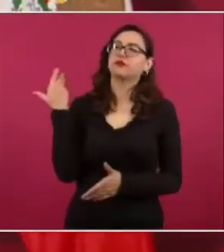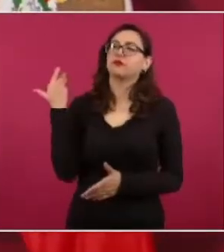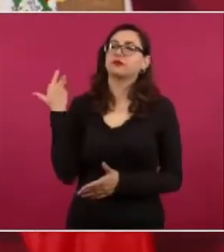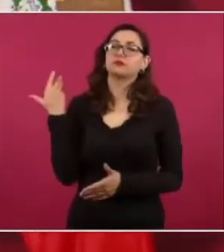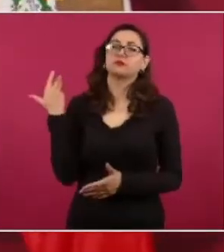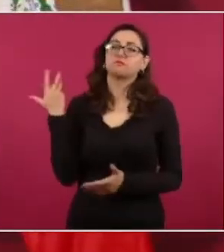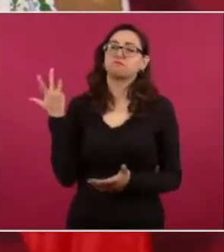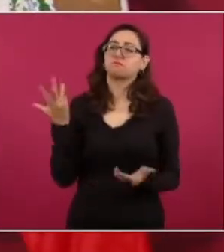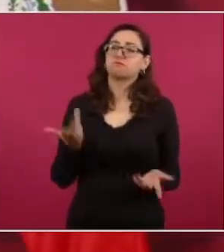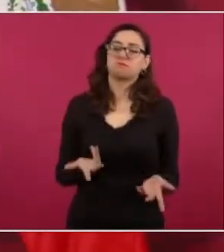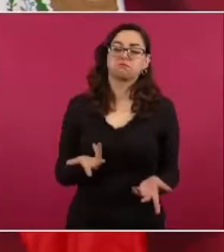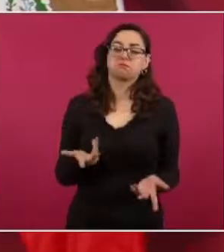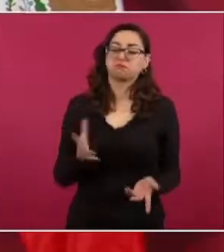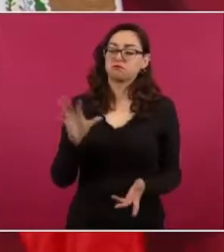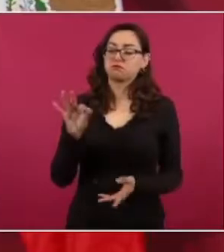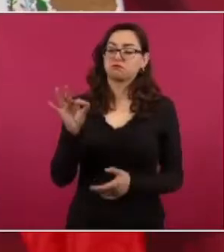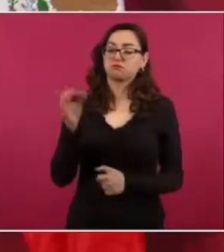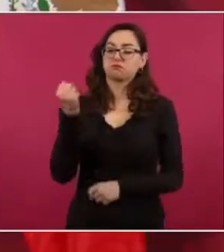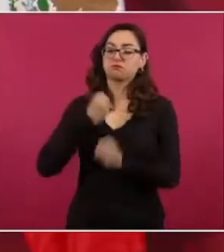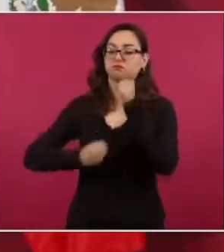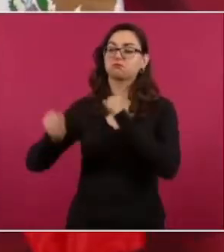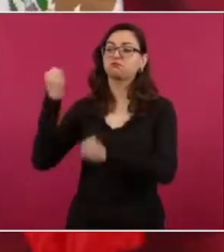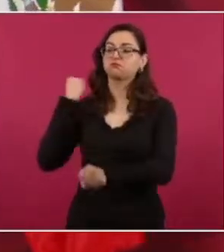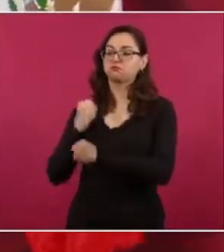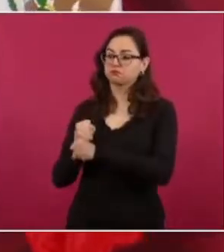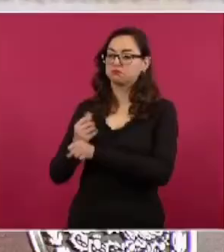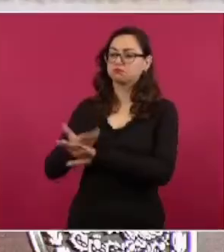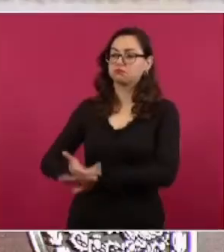hacía más de 40 años.